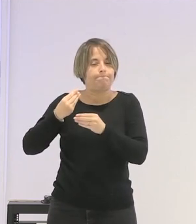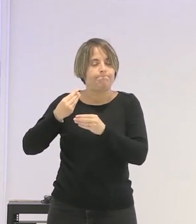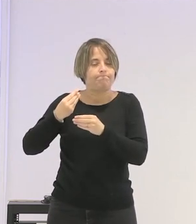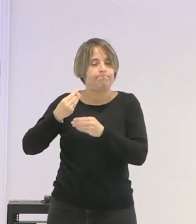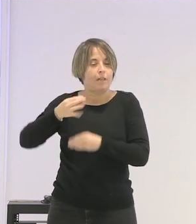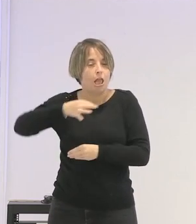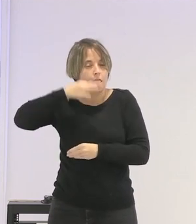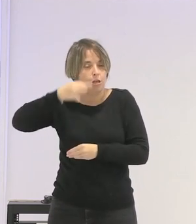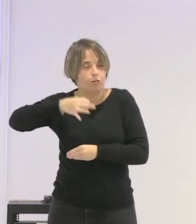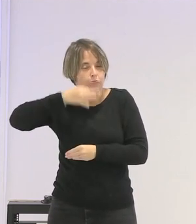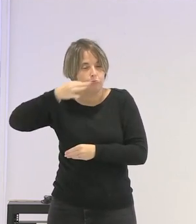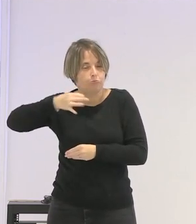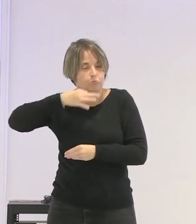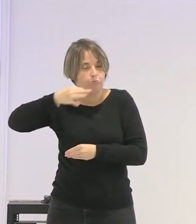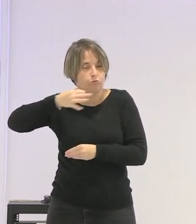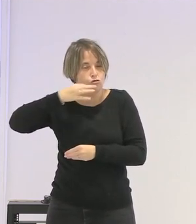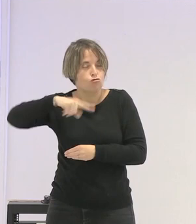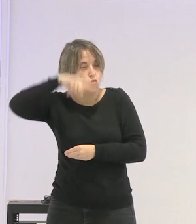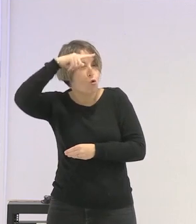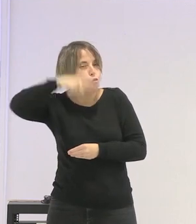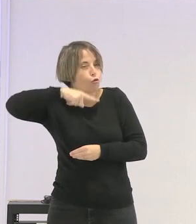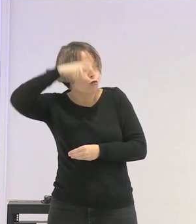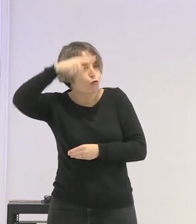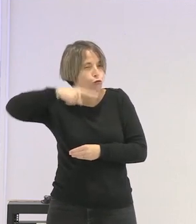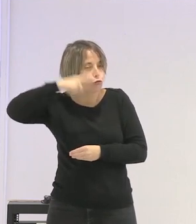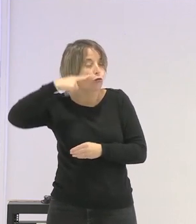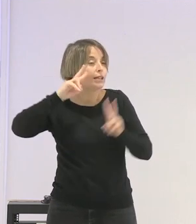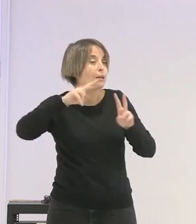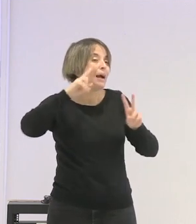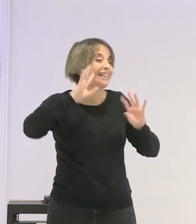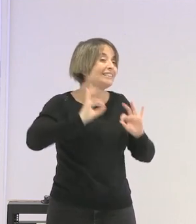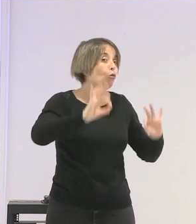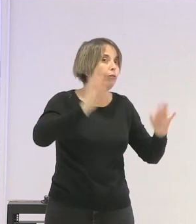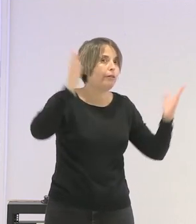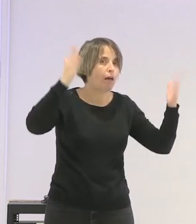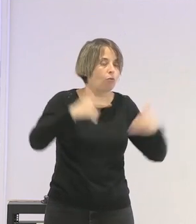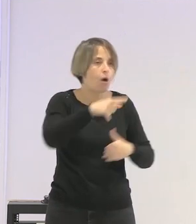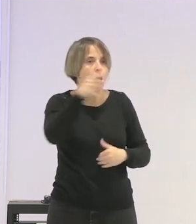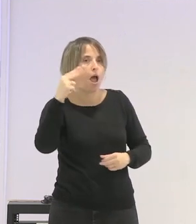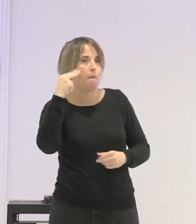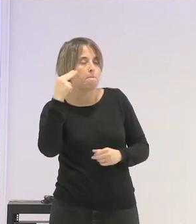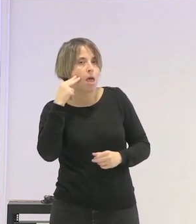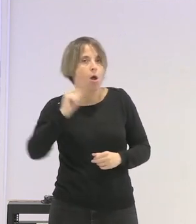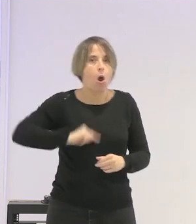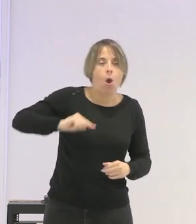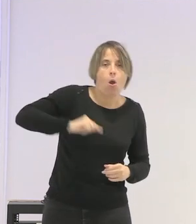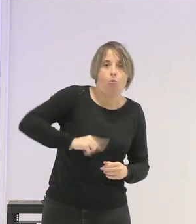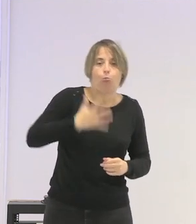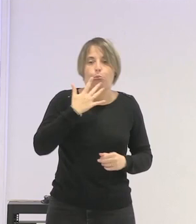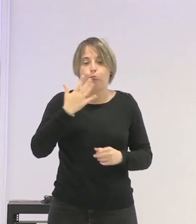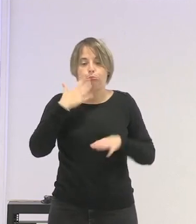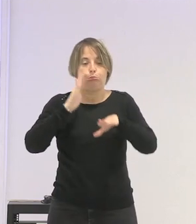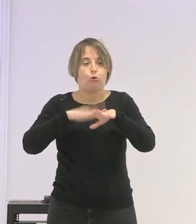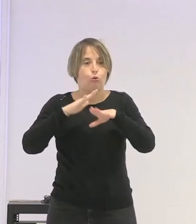condensar bien o transformar en términos culturales inseguridades vitales, ¿no?, que tenemos precisamente como